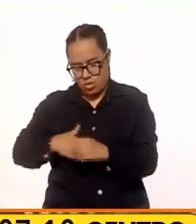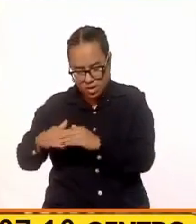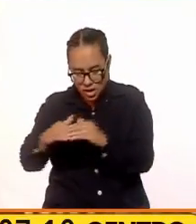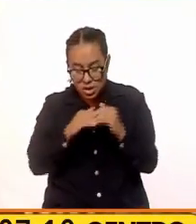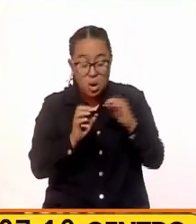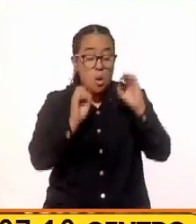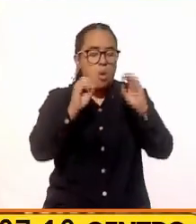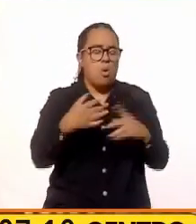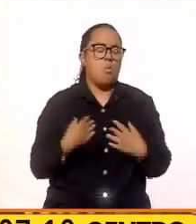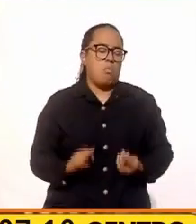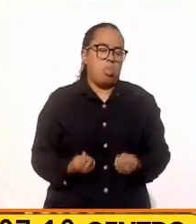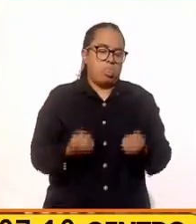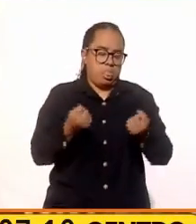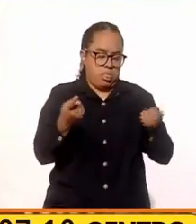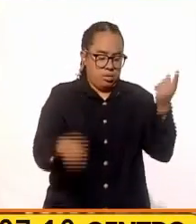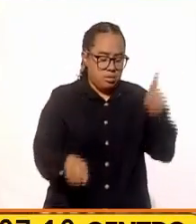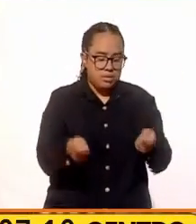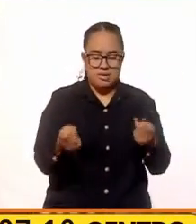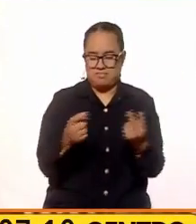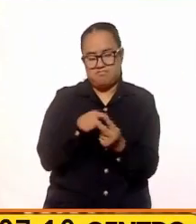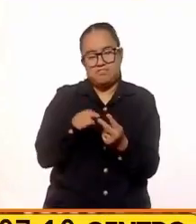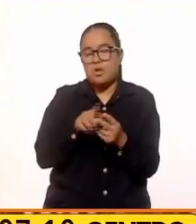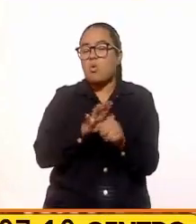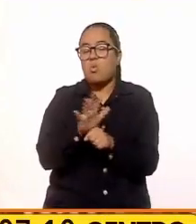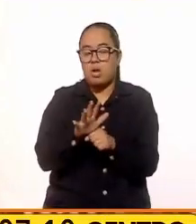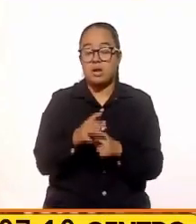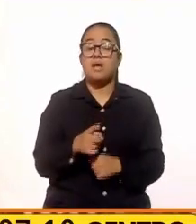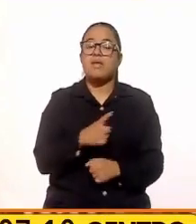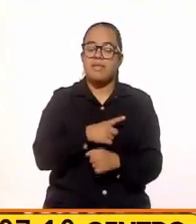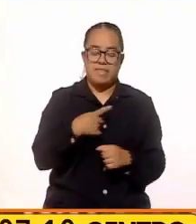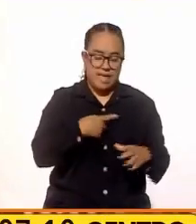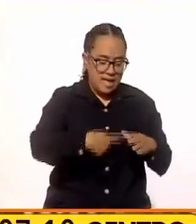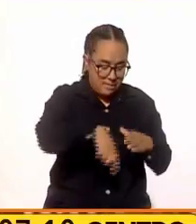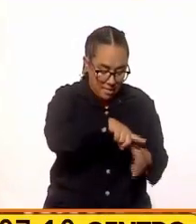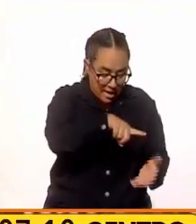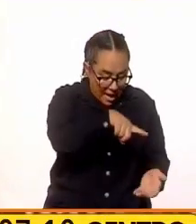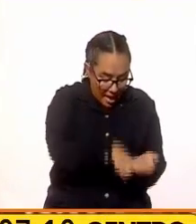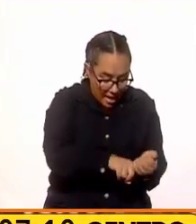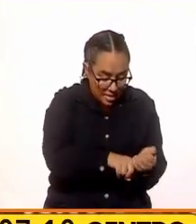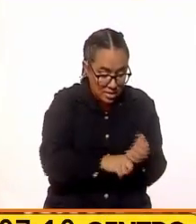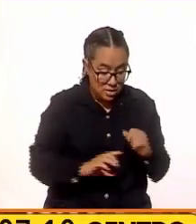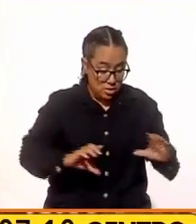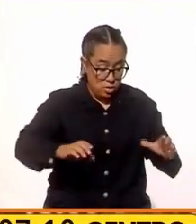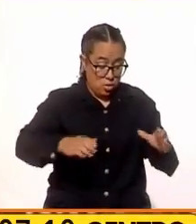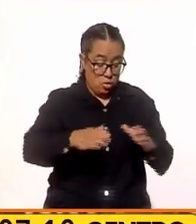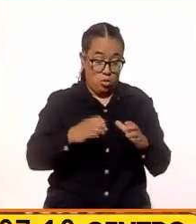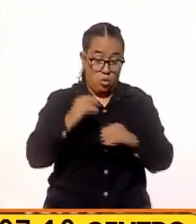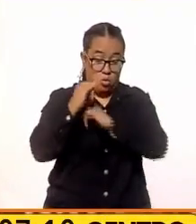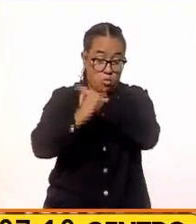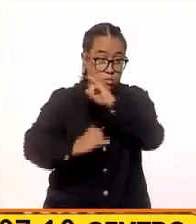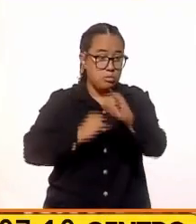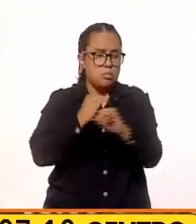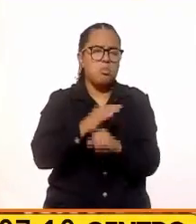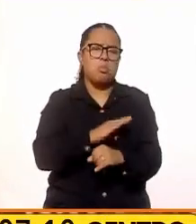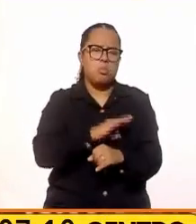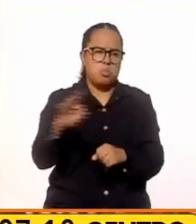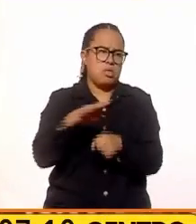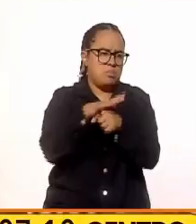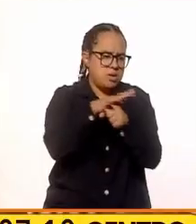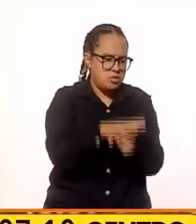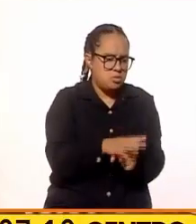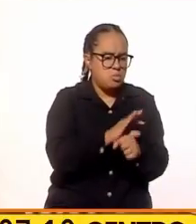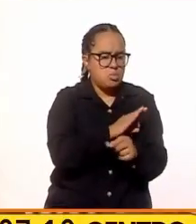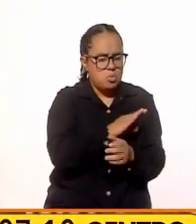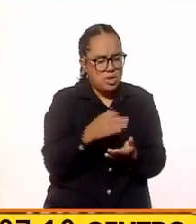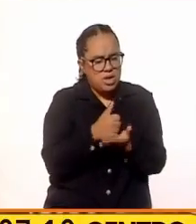el primer principio que debe respetarse es que deben ser mecanismos internos. La comunidad internacional puede presionar, puede acompañar, puede ayudar, pero